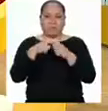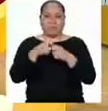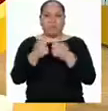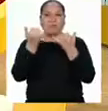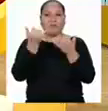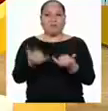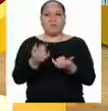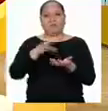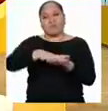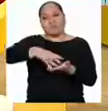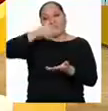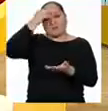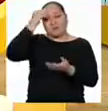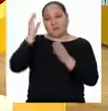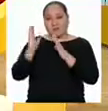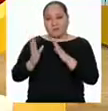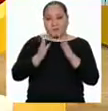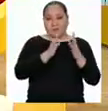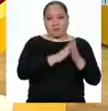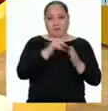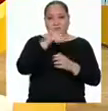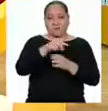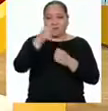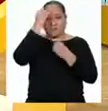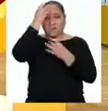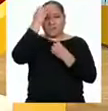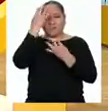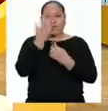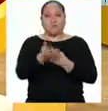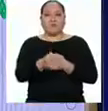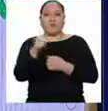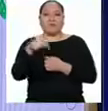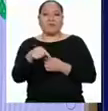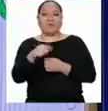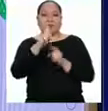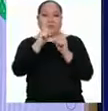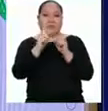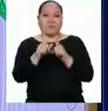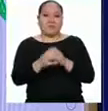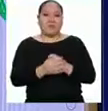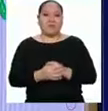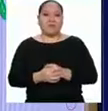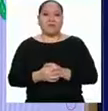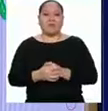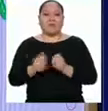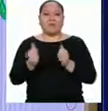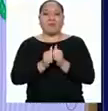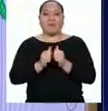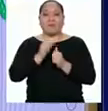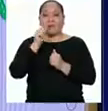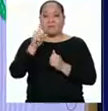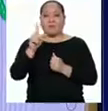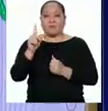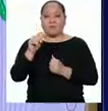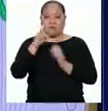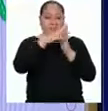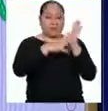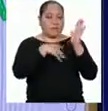Hoy aprendimos a organizar los datos obtenidos por nuestra encuesta a través de una tabla de